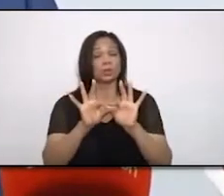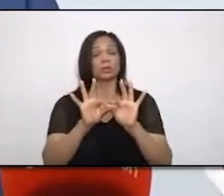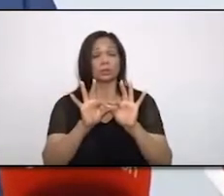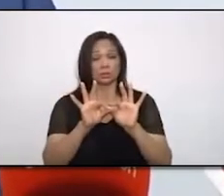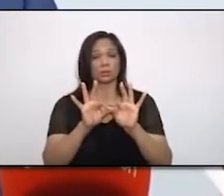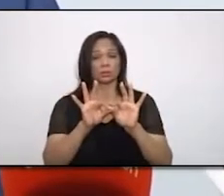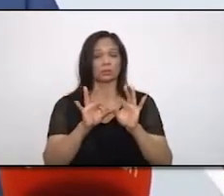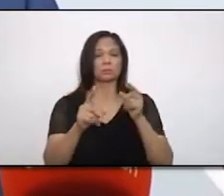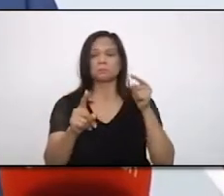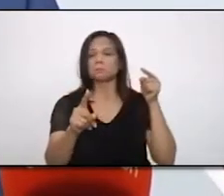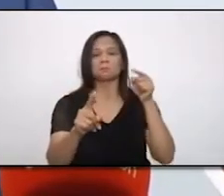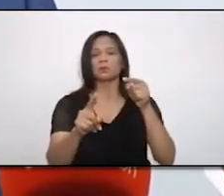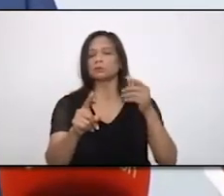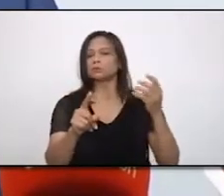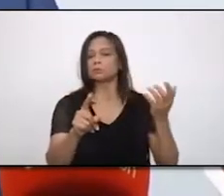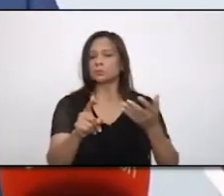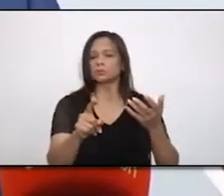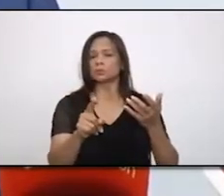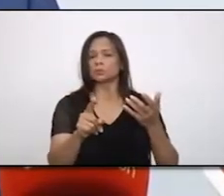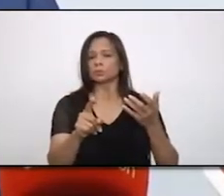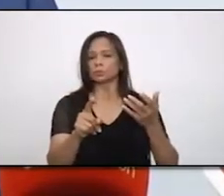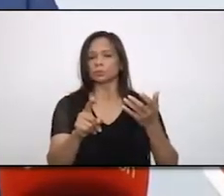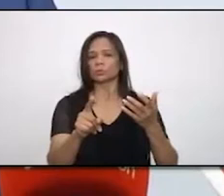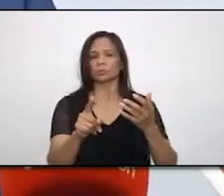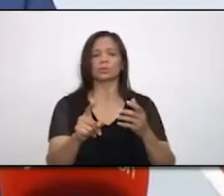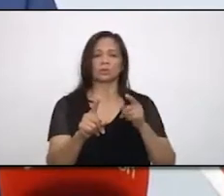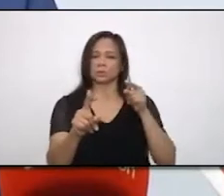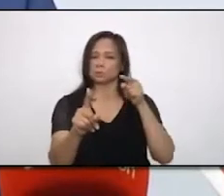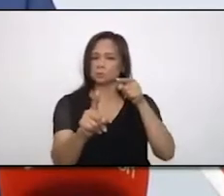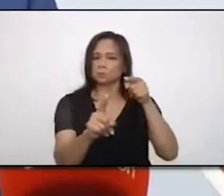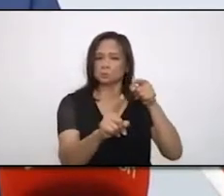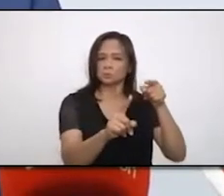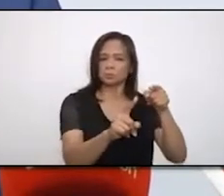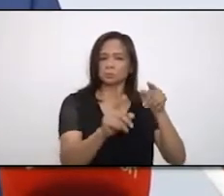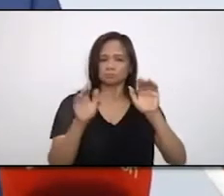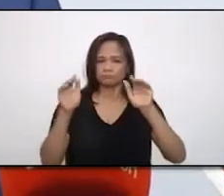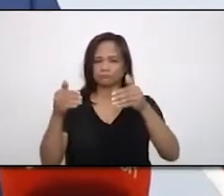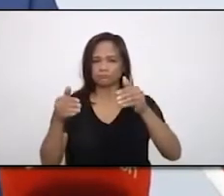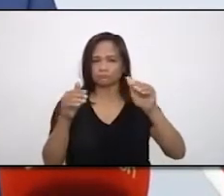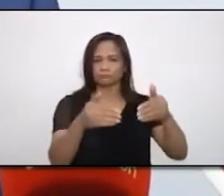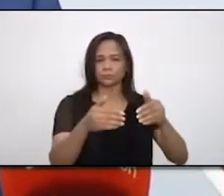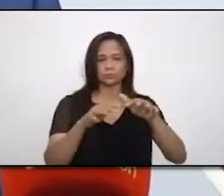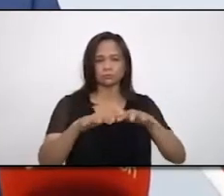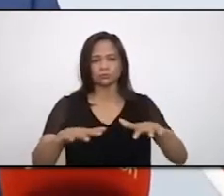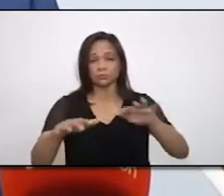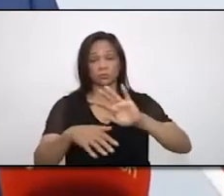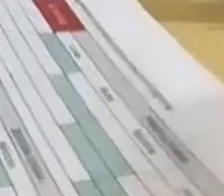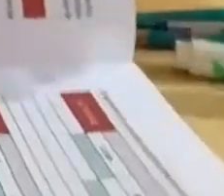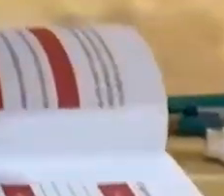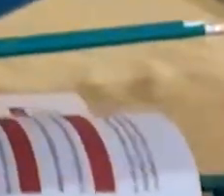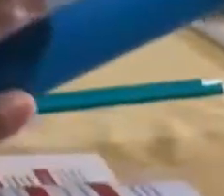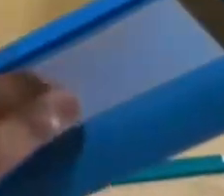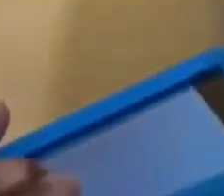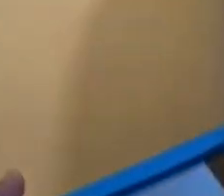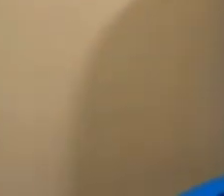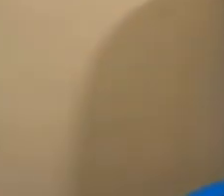presiones dicen que ha habido posiciones extremas con respecto a las clases semipresenciales y a distancia.